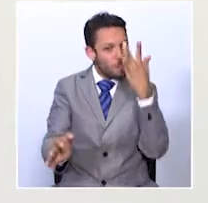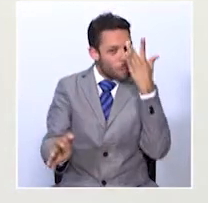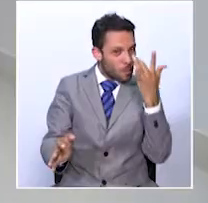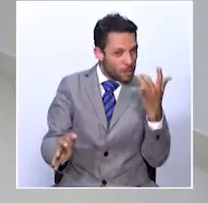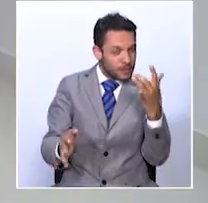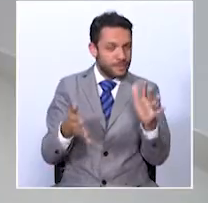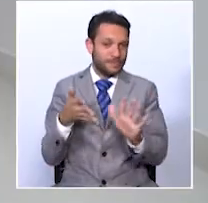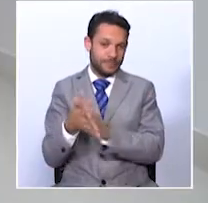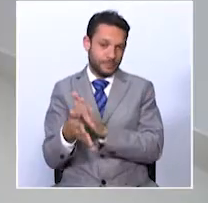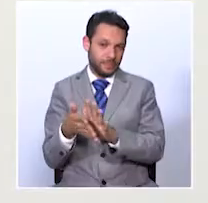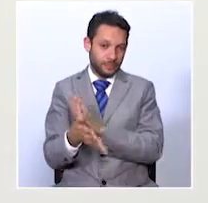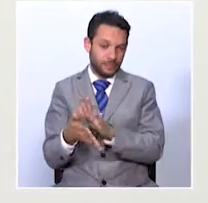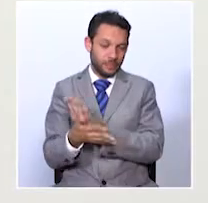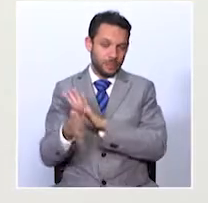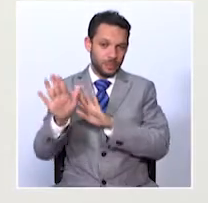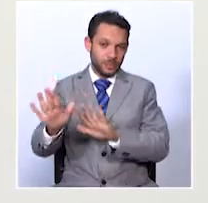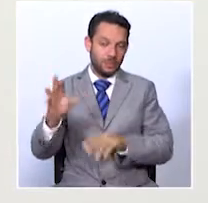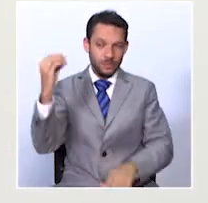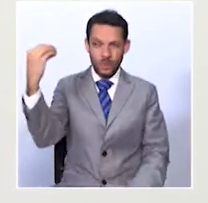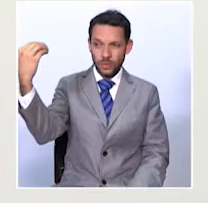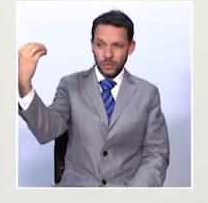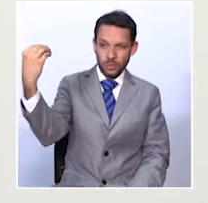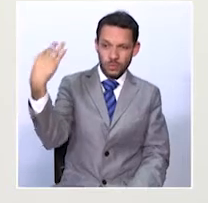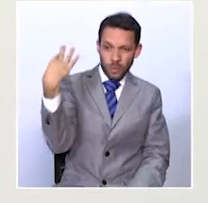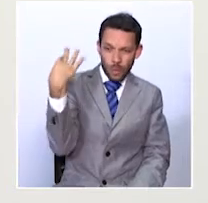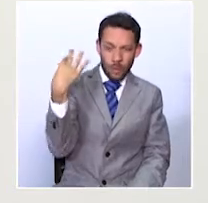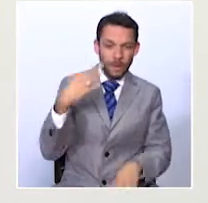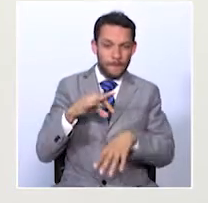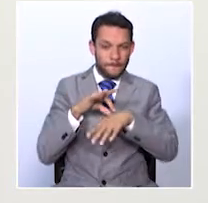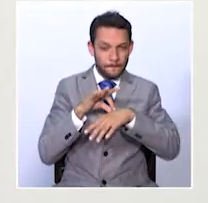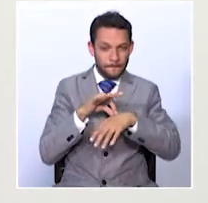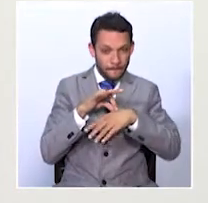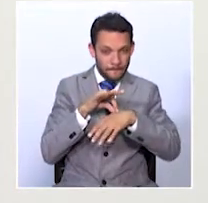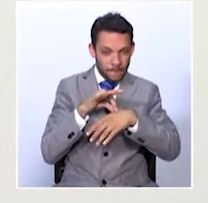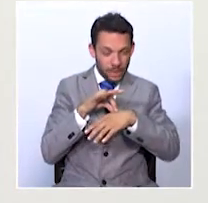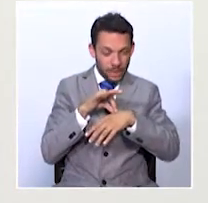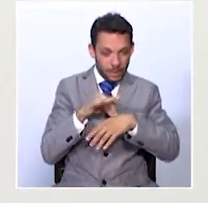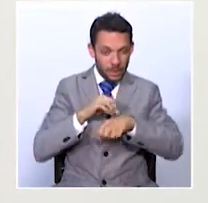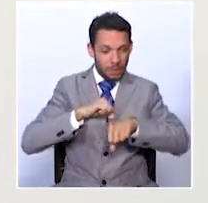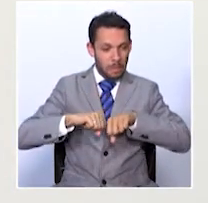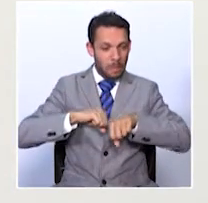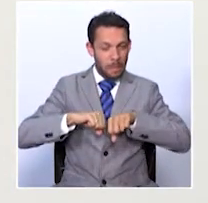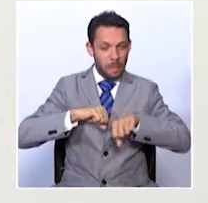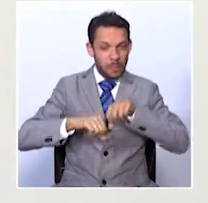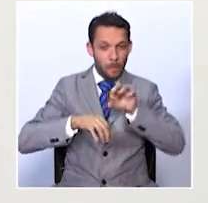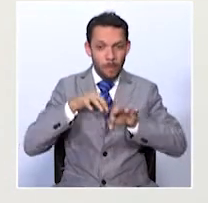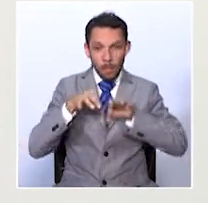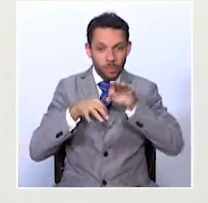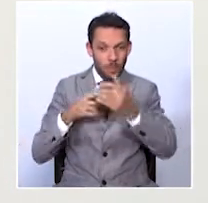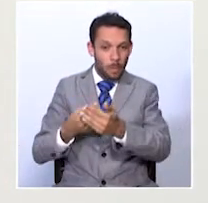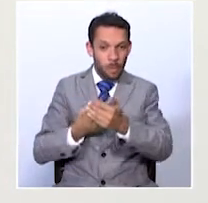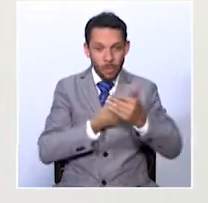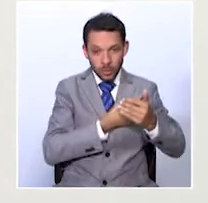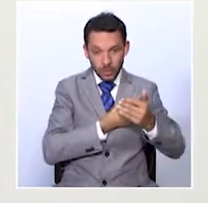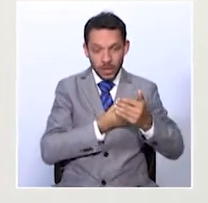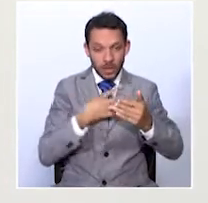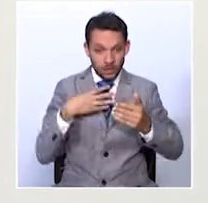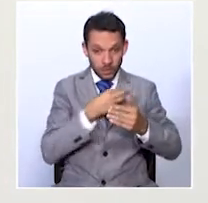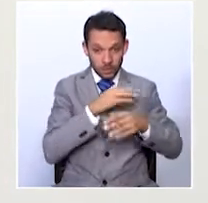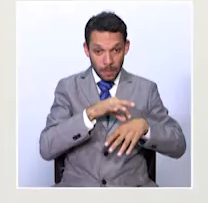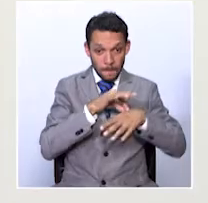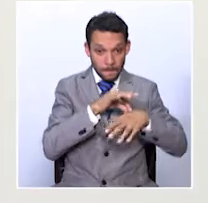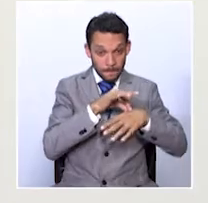Porque el sol, la piel a veces no tiene esa capacidad de protección natural que tenemos